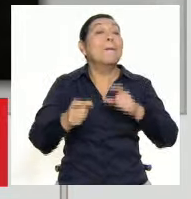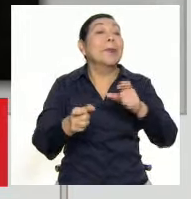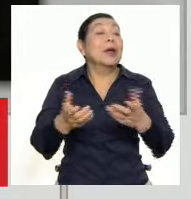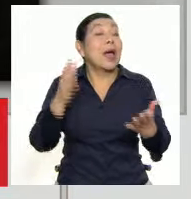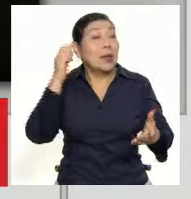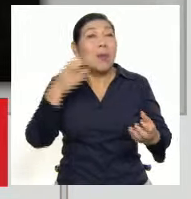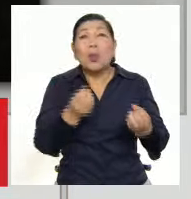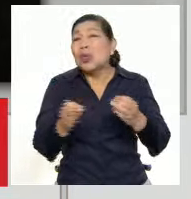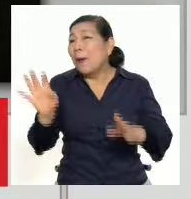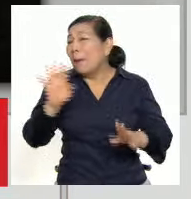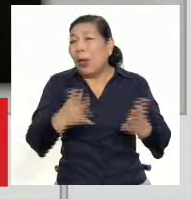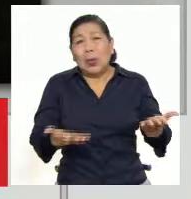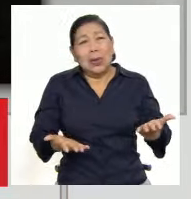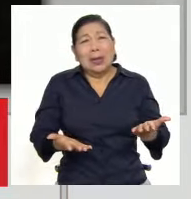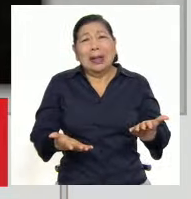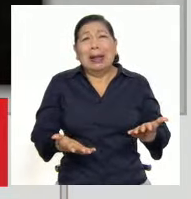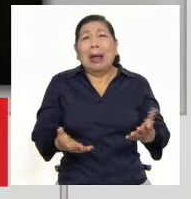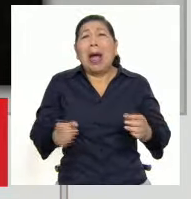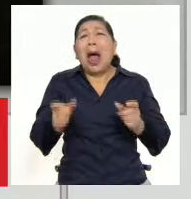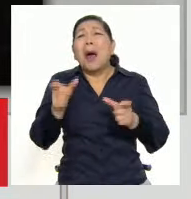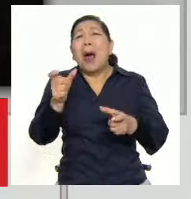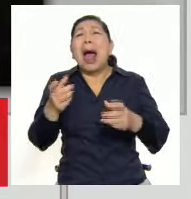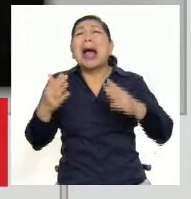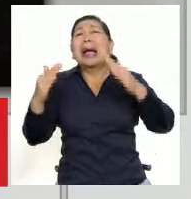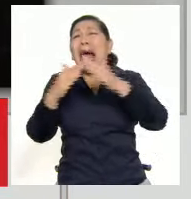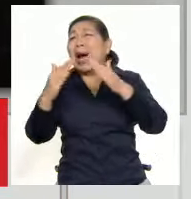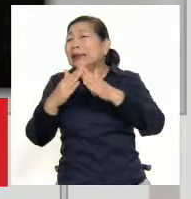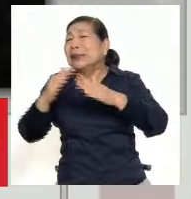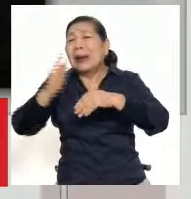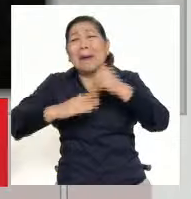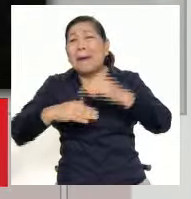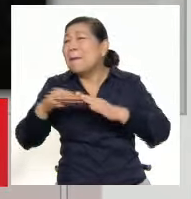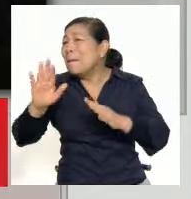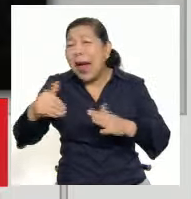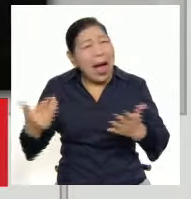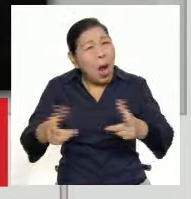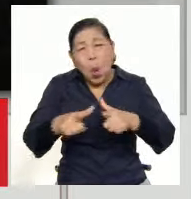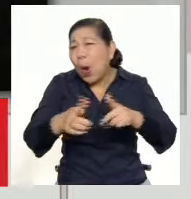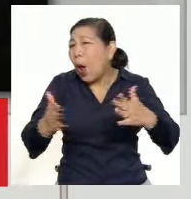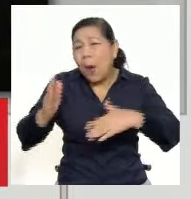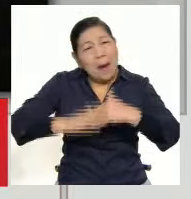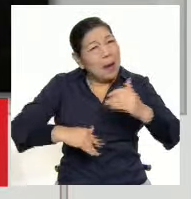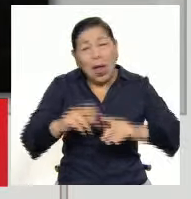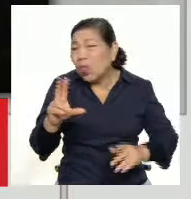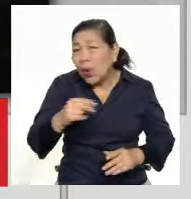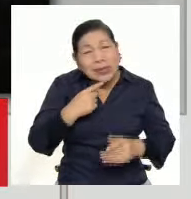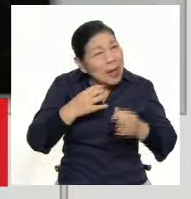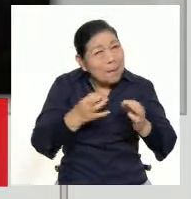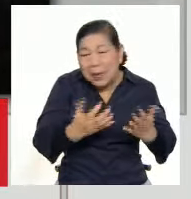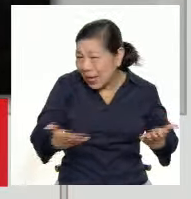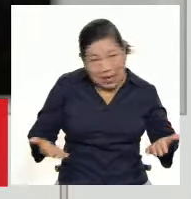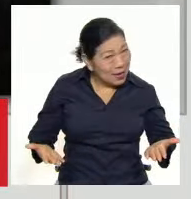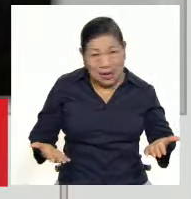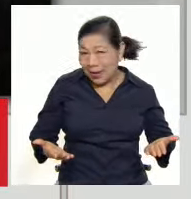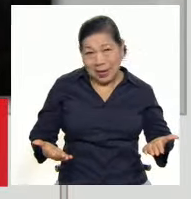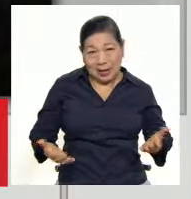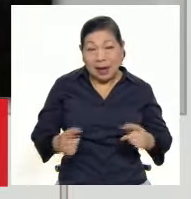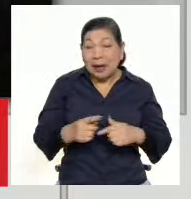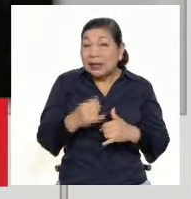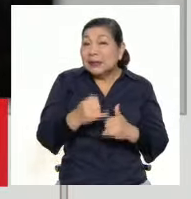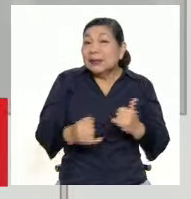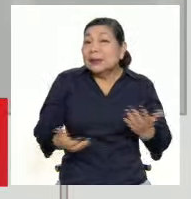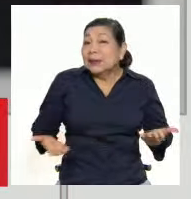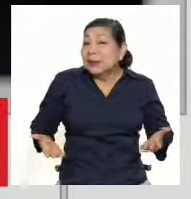es preocupante, ¿no? Siempre en base a las invasiones, autoconstrucciones, ocupando sitios que no son los adecuados. Entonces, al